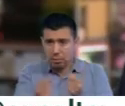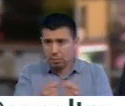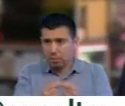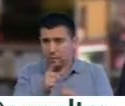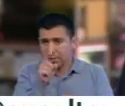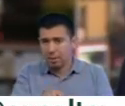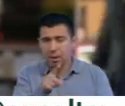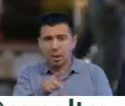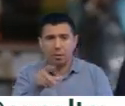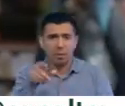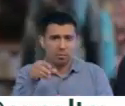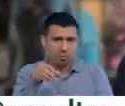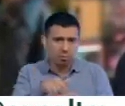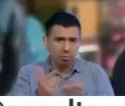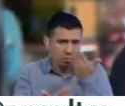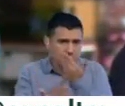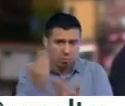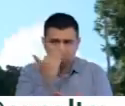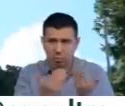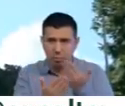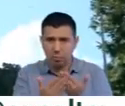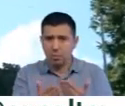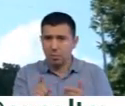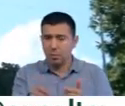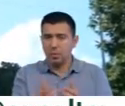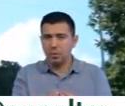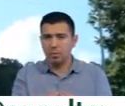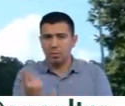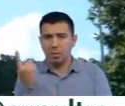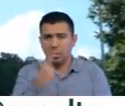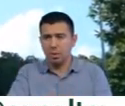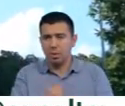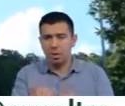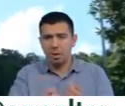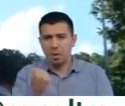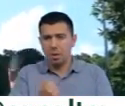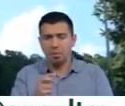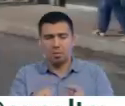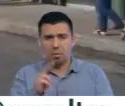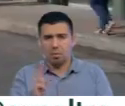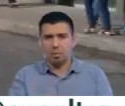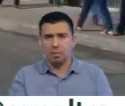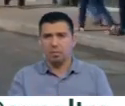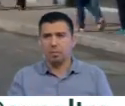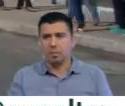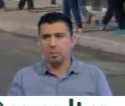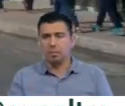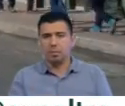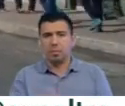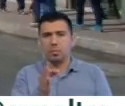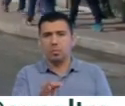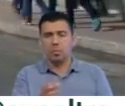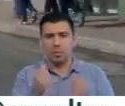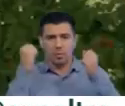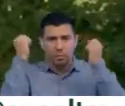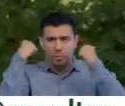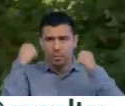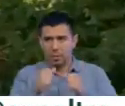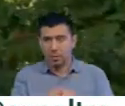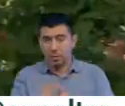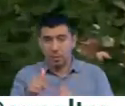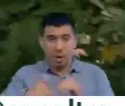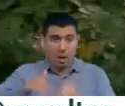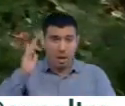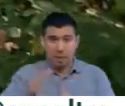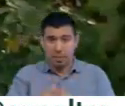ser sometidos a una serie de análisis. El día del no carro transcurrió con normal tranquilidad en el municipio de Piedecuesta. La mayoría